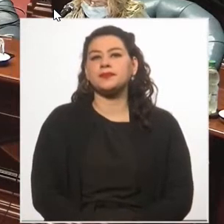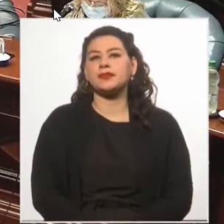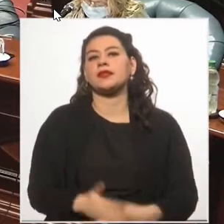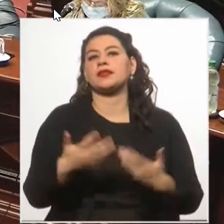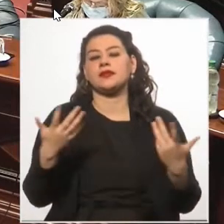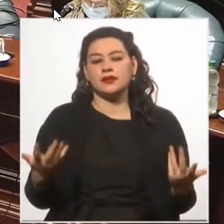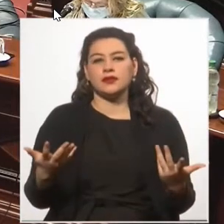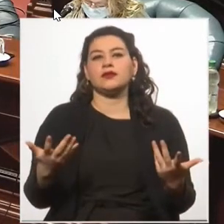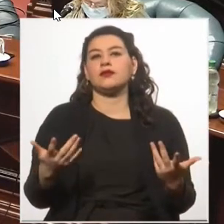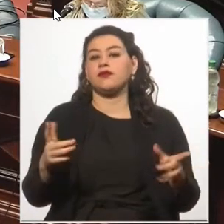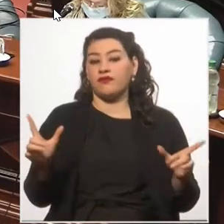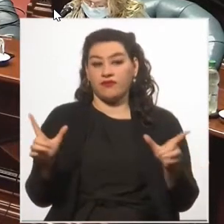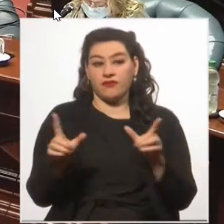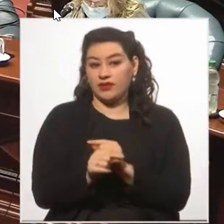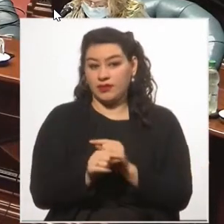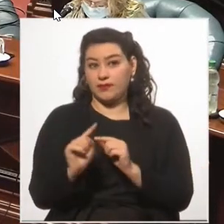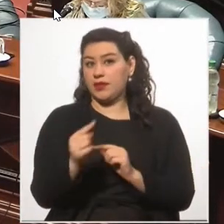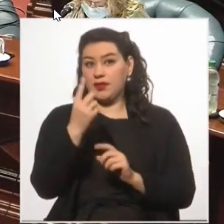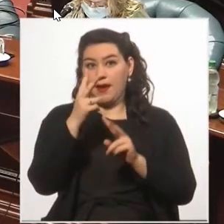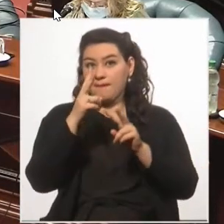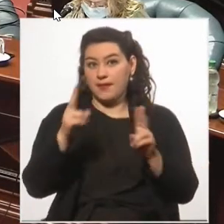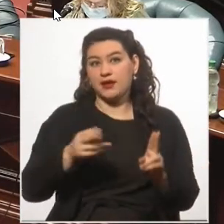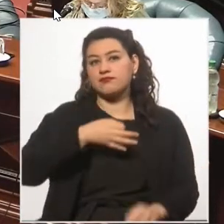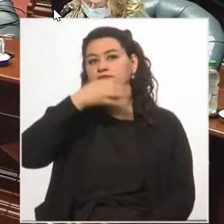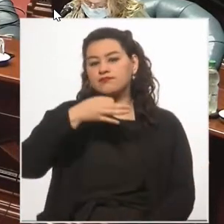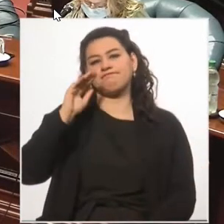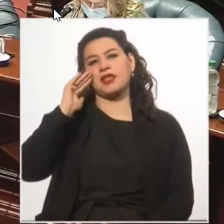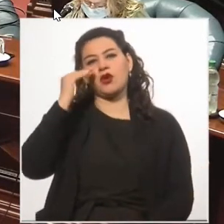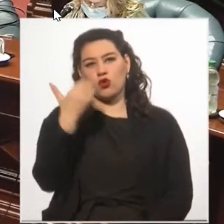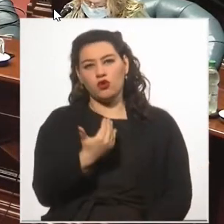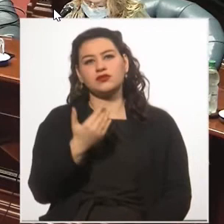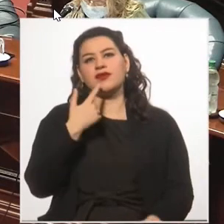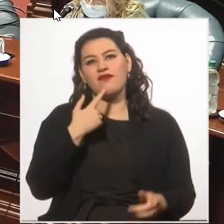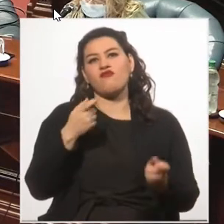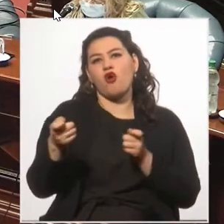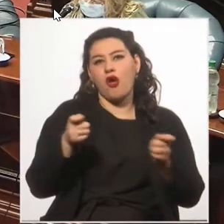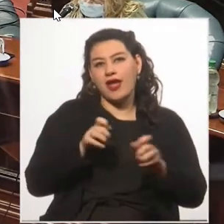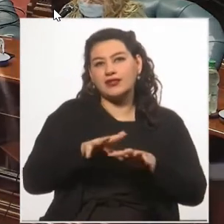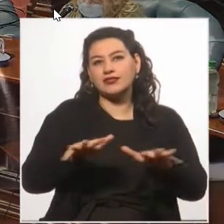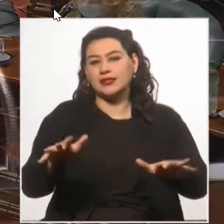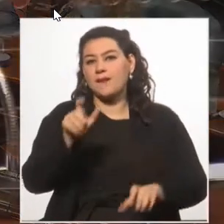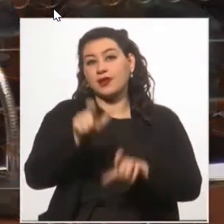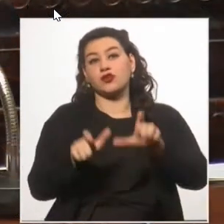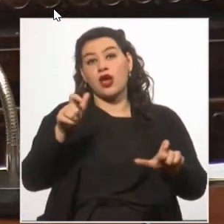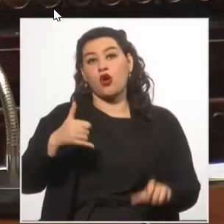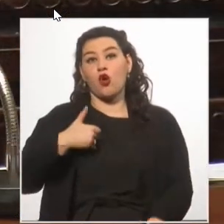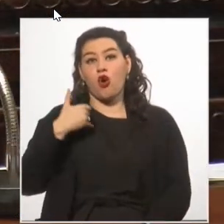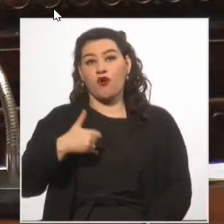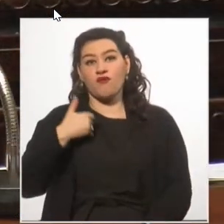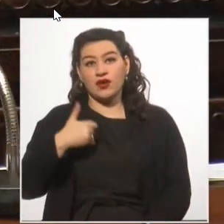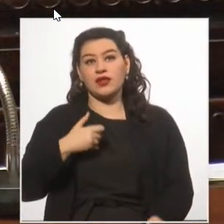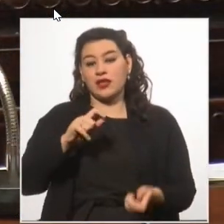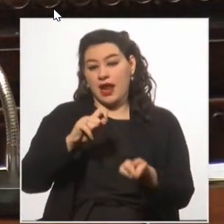Próspero termina la primera parte de su discurso reconociendo que la influencia de la juventud en la marcha de